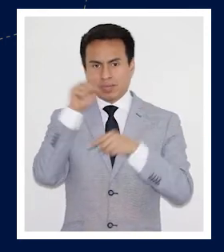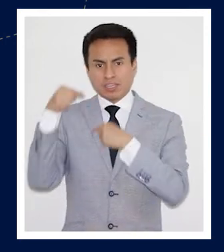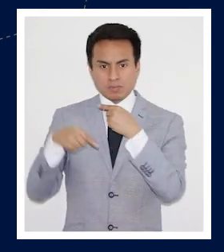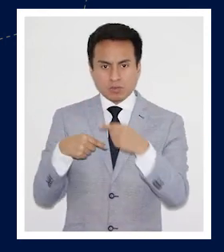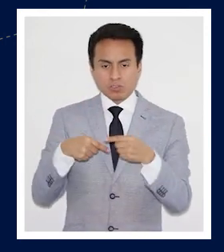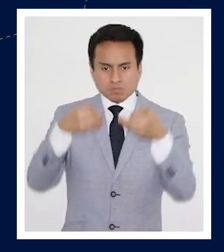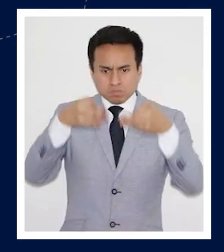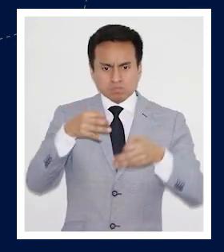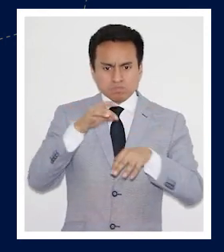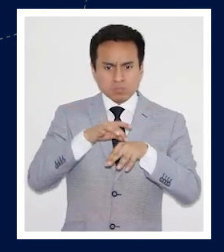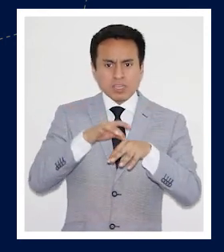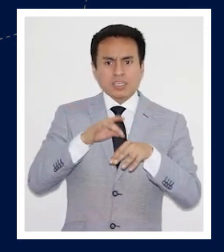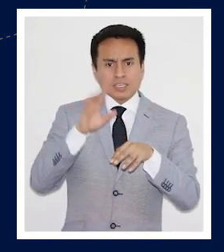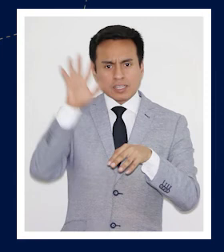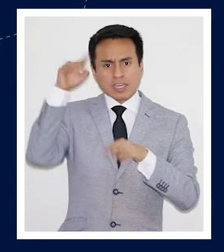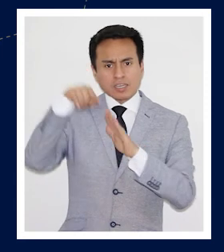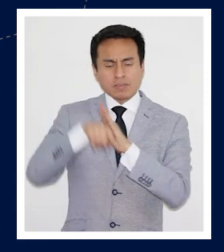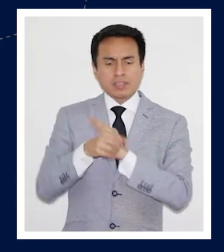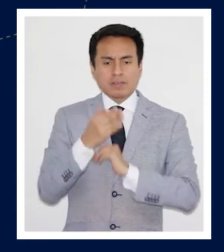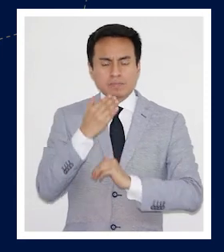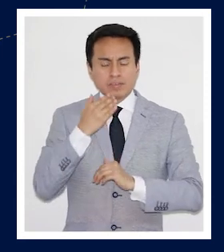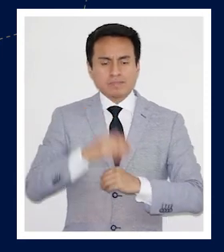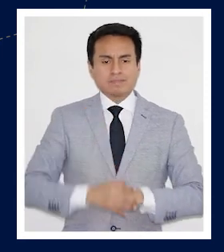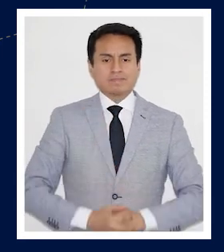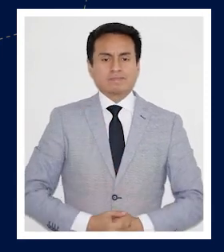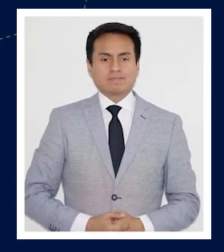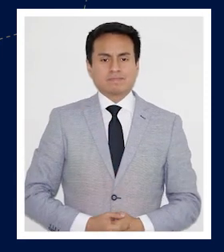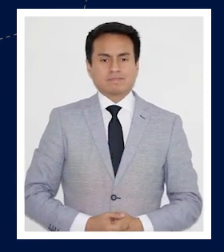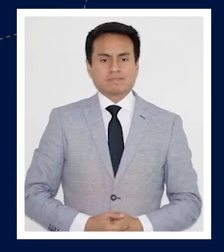los temas de patrimonio tangible e intangible.